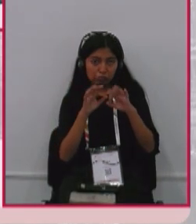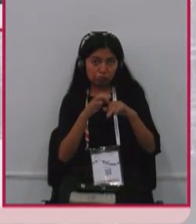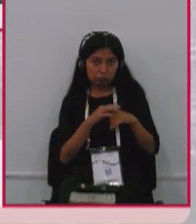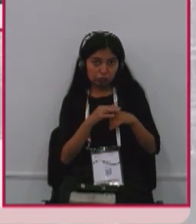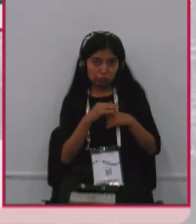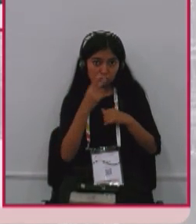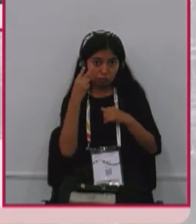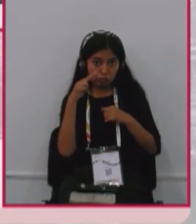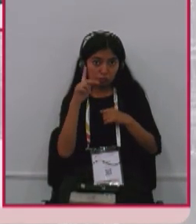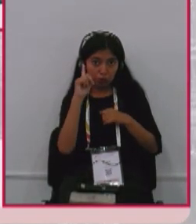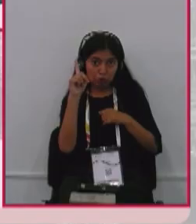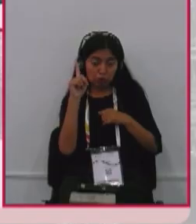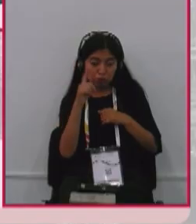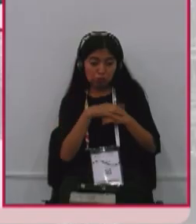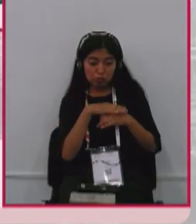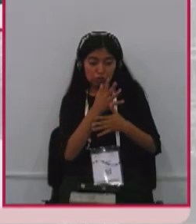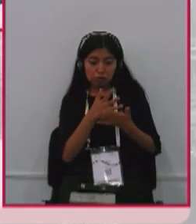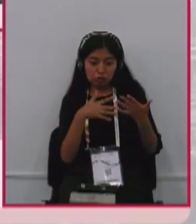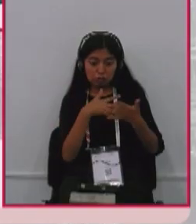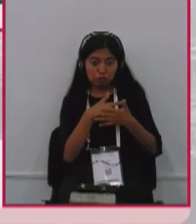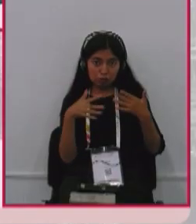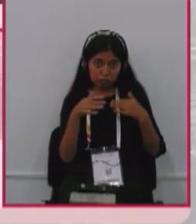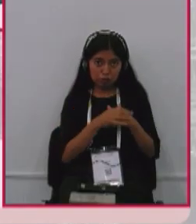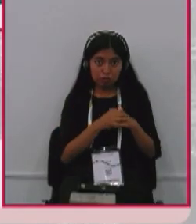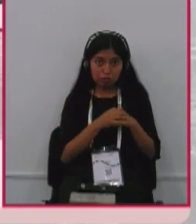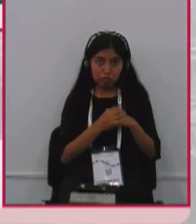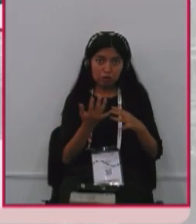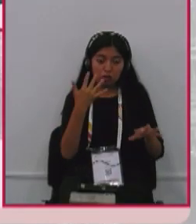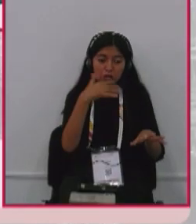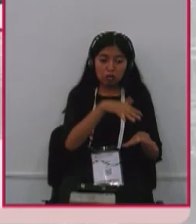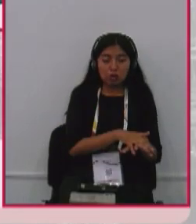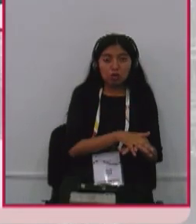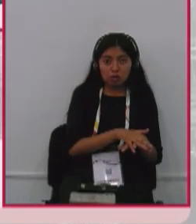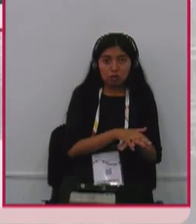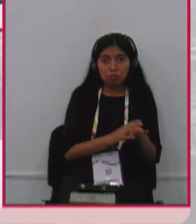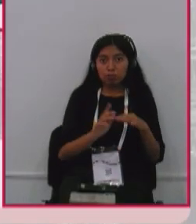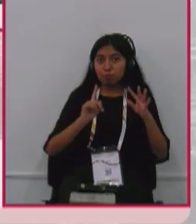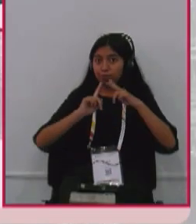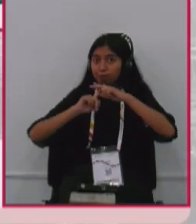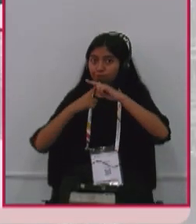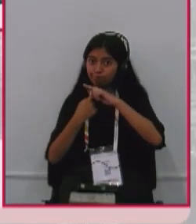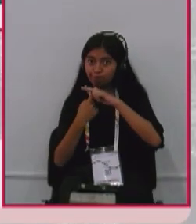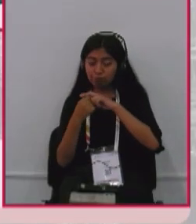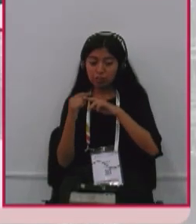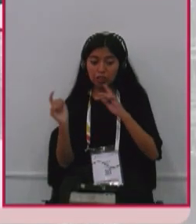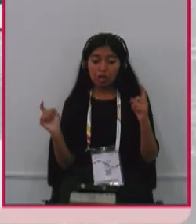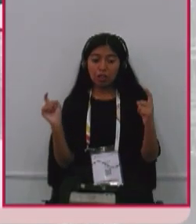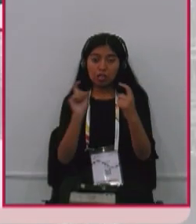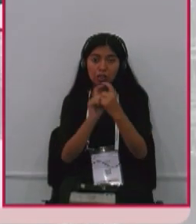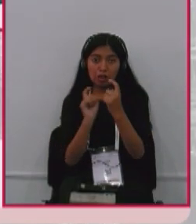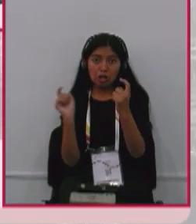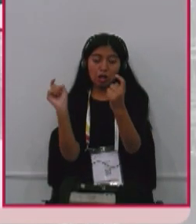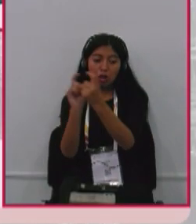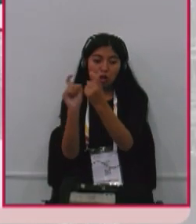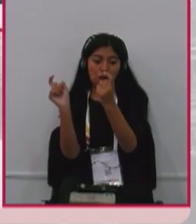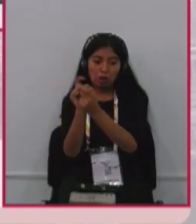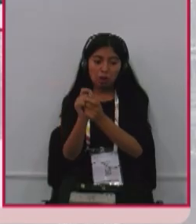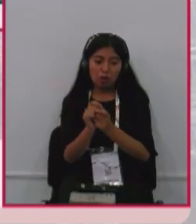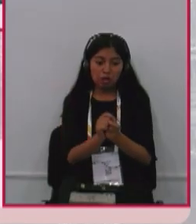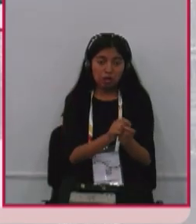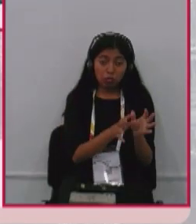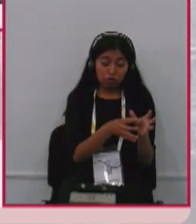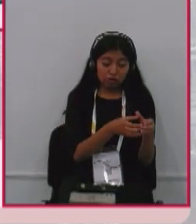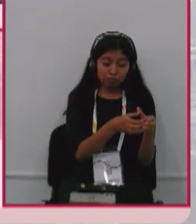ver cómo una sola celda Jamieson implementada al principio de un circuito Raffer puede sacar concentrado